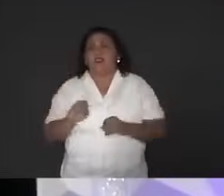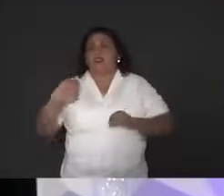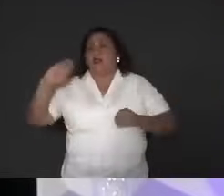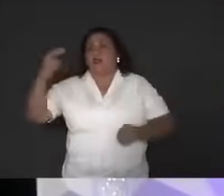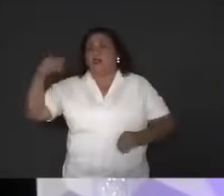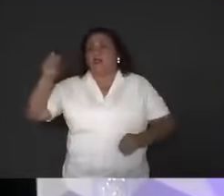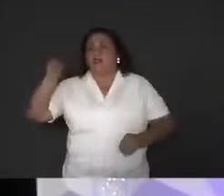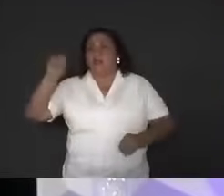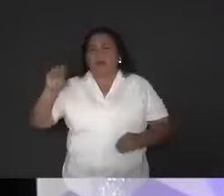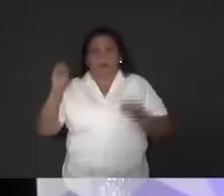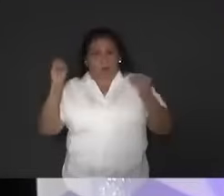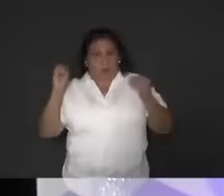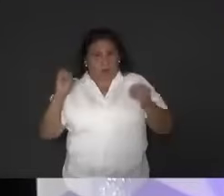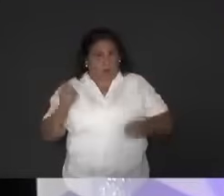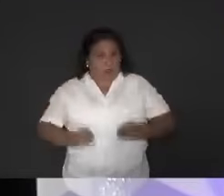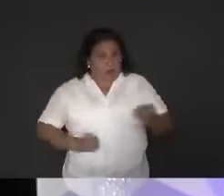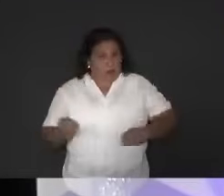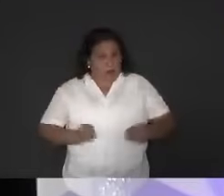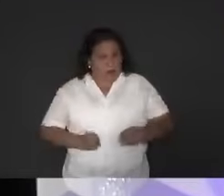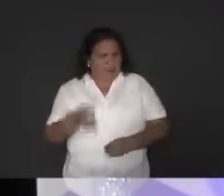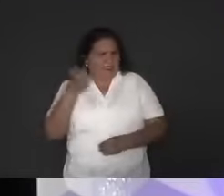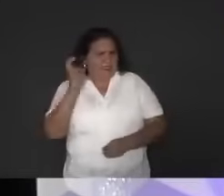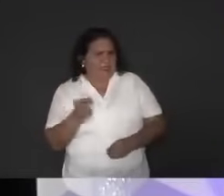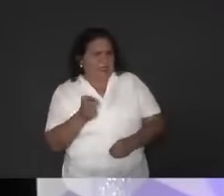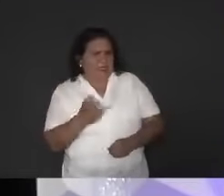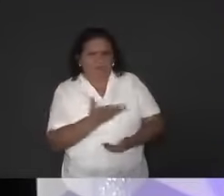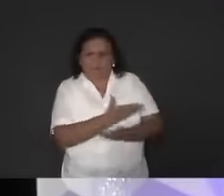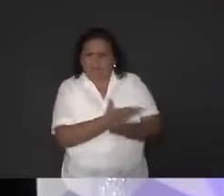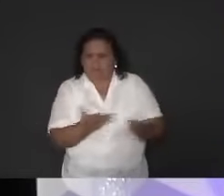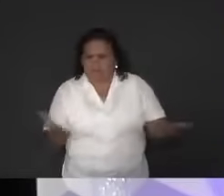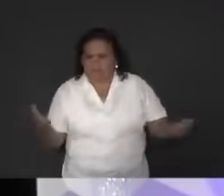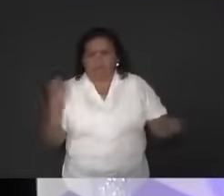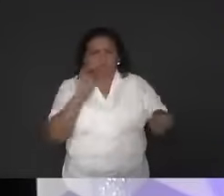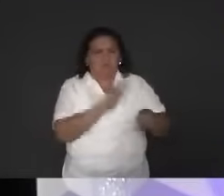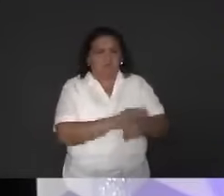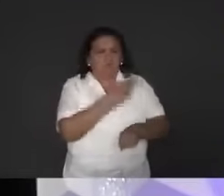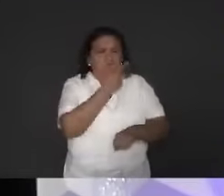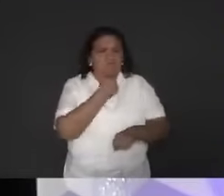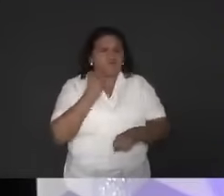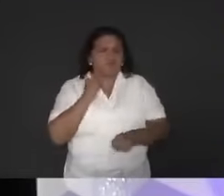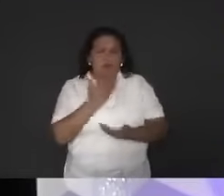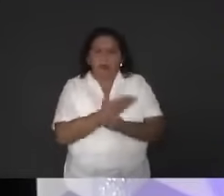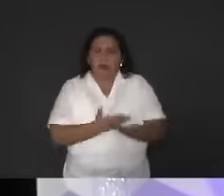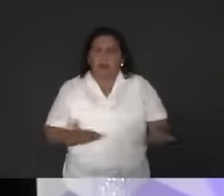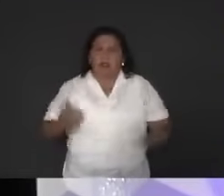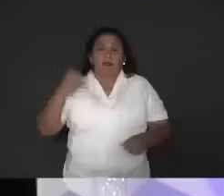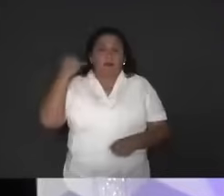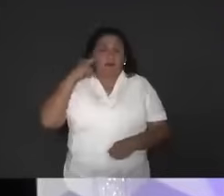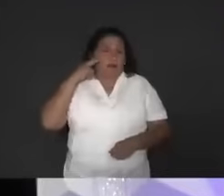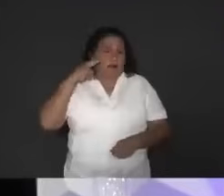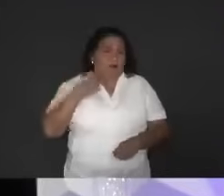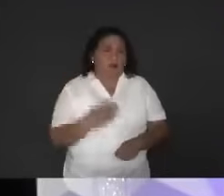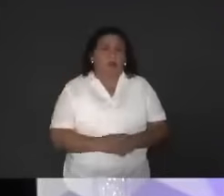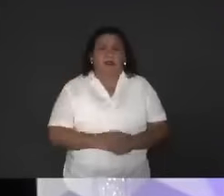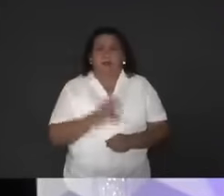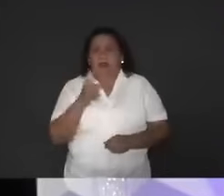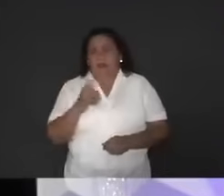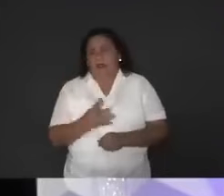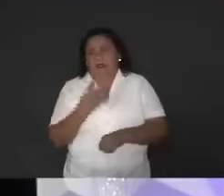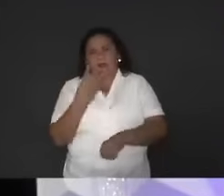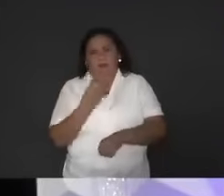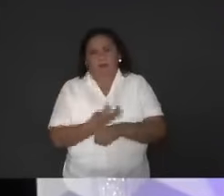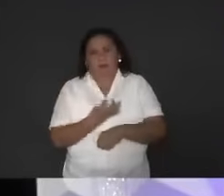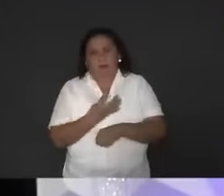muchas otras obras más. Esto, amigas y amigos, hace que hoy los yucatecos vean en la cuarta